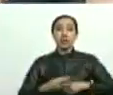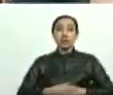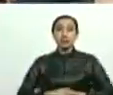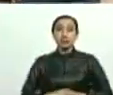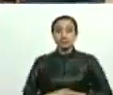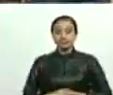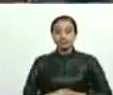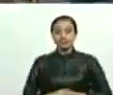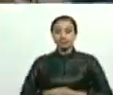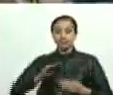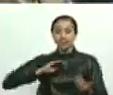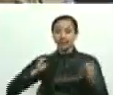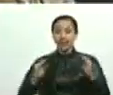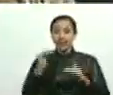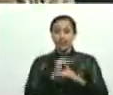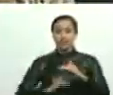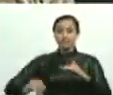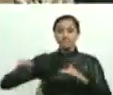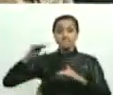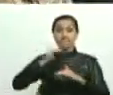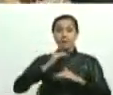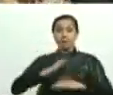la ética mayor,